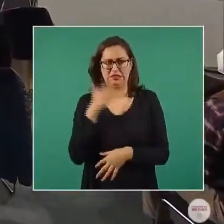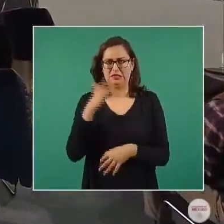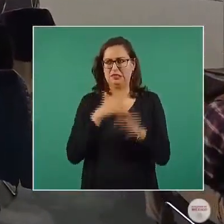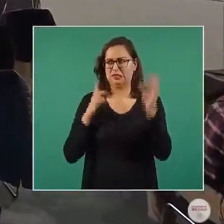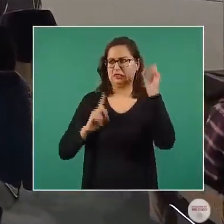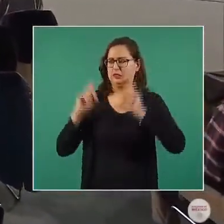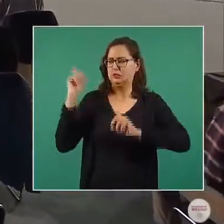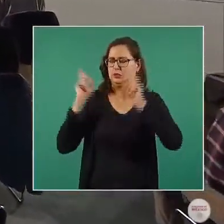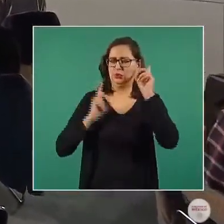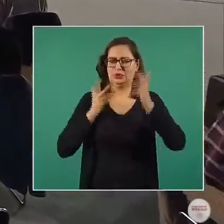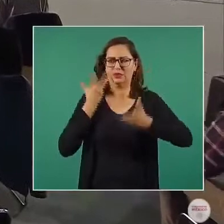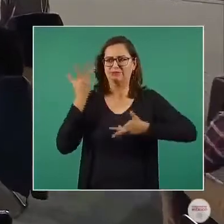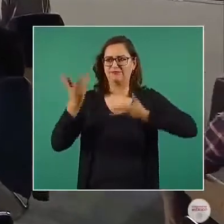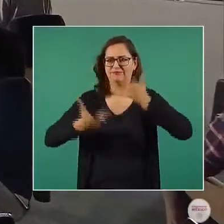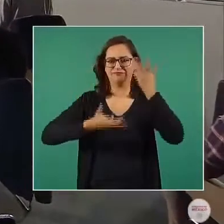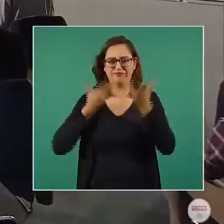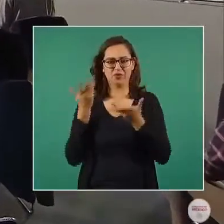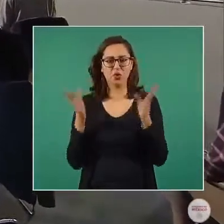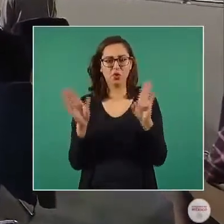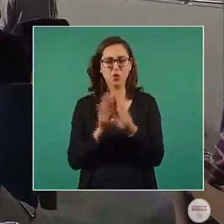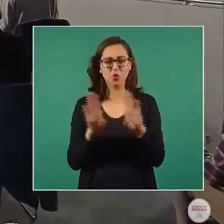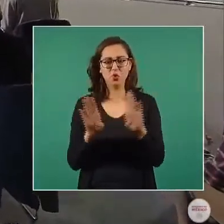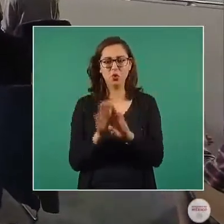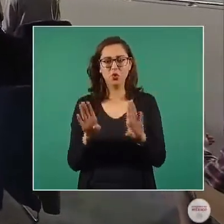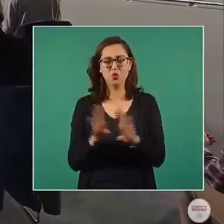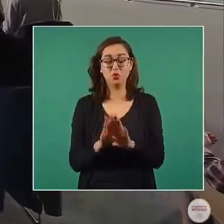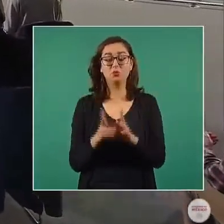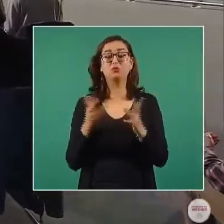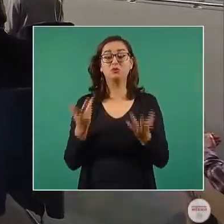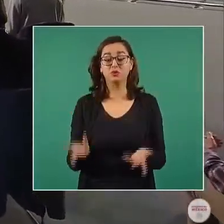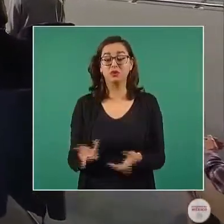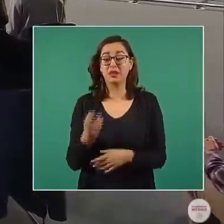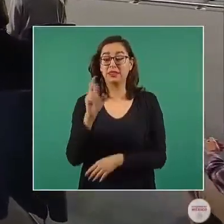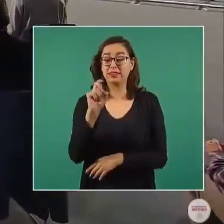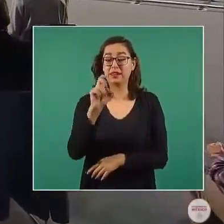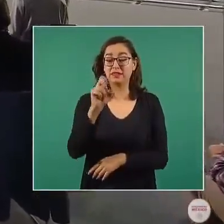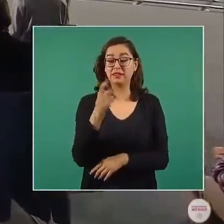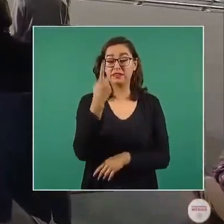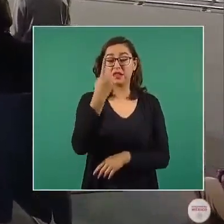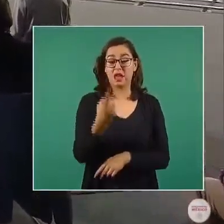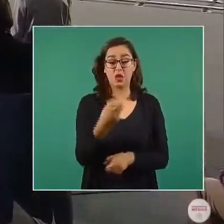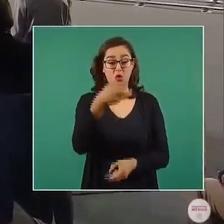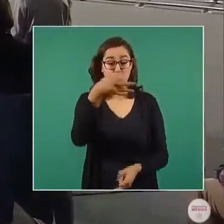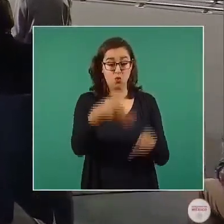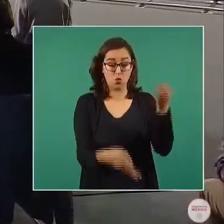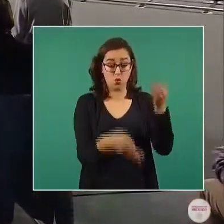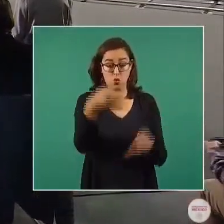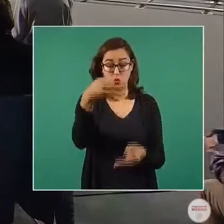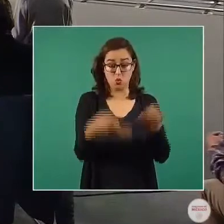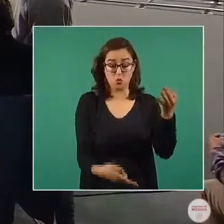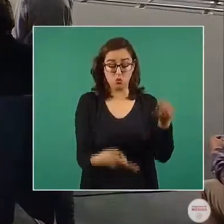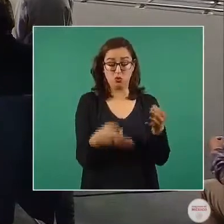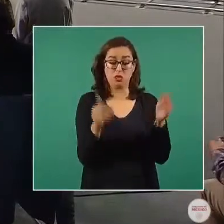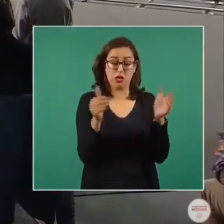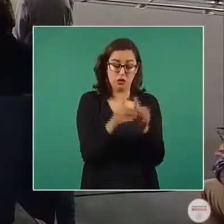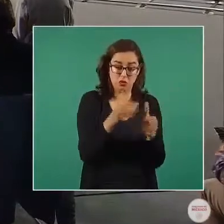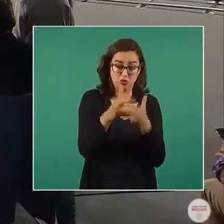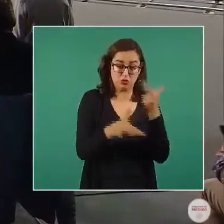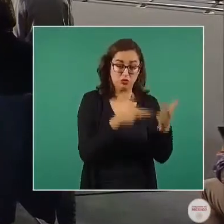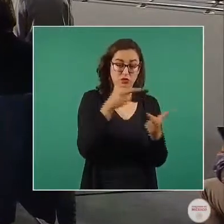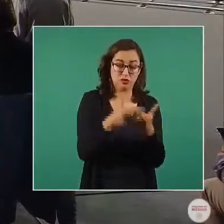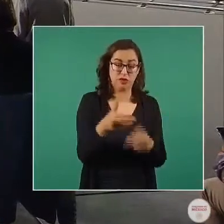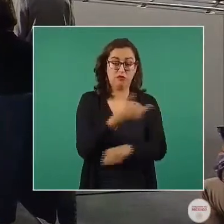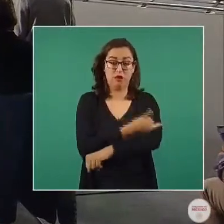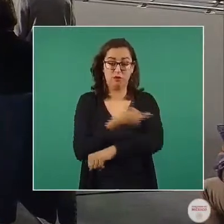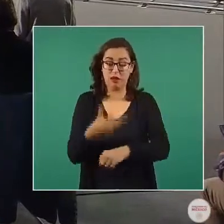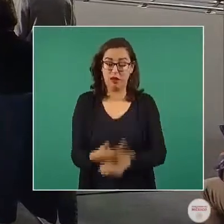comentado, que se suma al cierre de 31 juzgados microrregionales y familiares, y